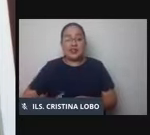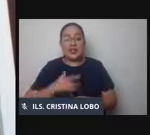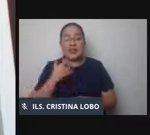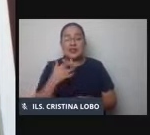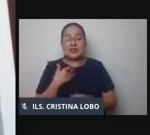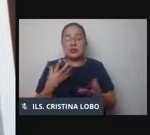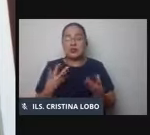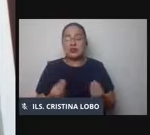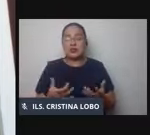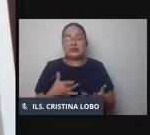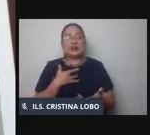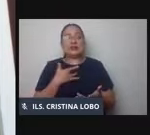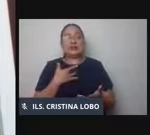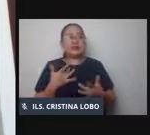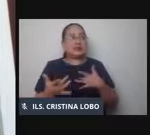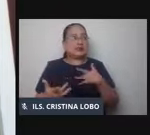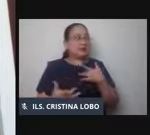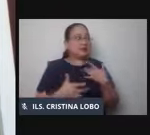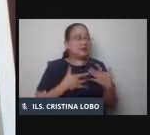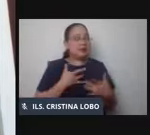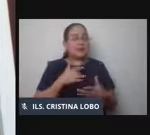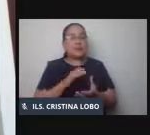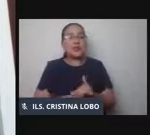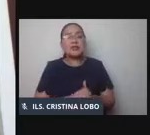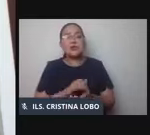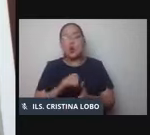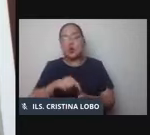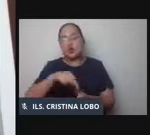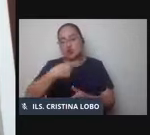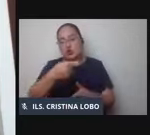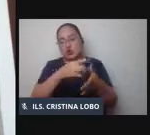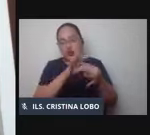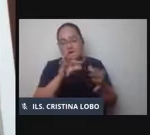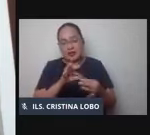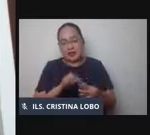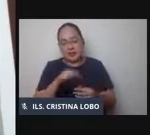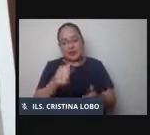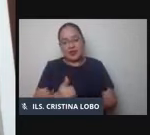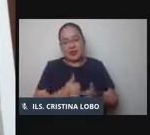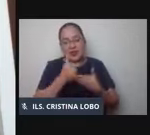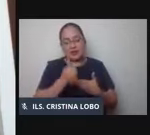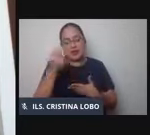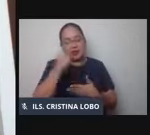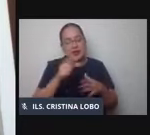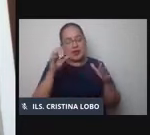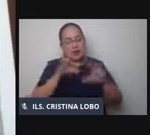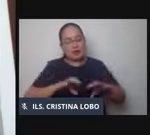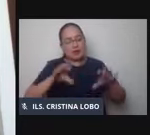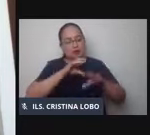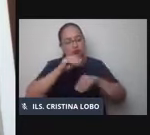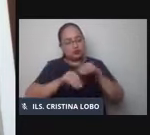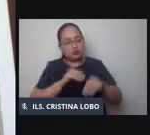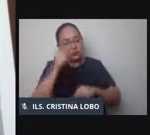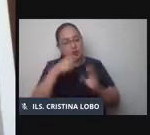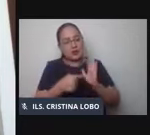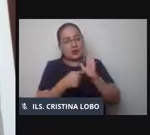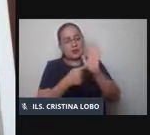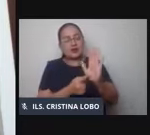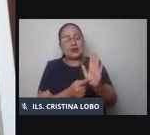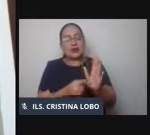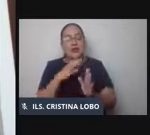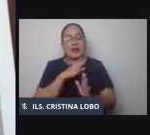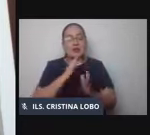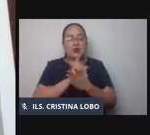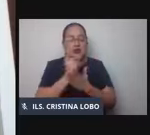decía a mi esposo hace un momento, a mi amado esposo también de producción de programa, Charlas de Café, y le comentaba hace un rato